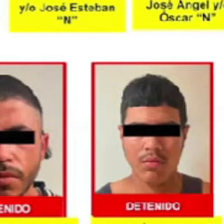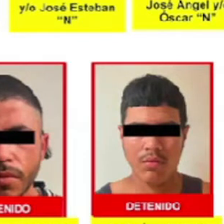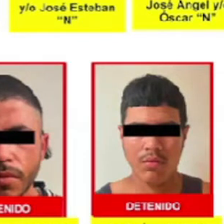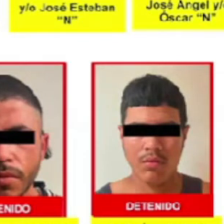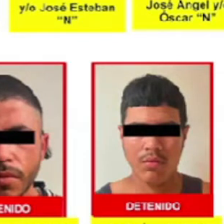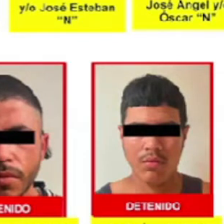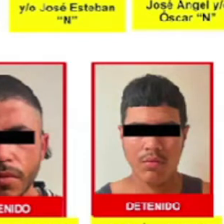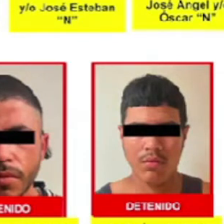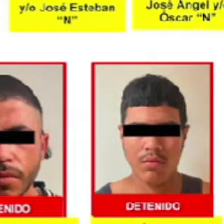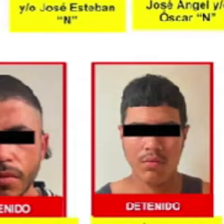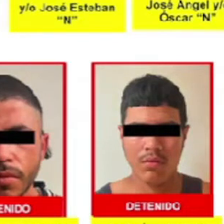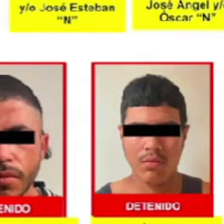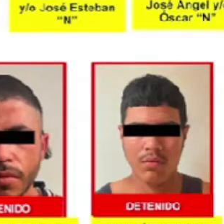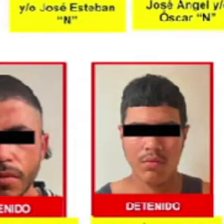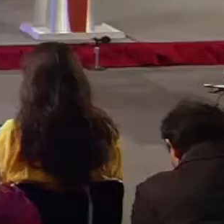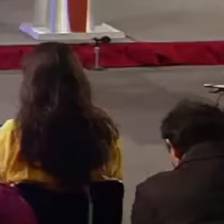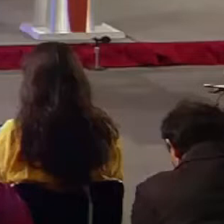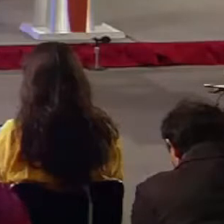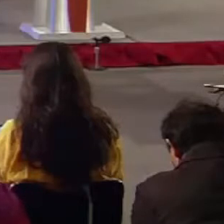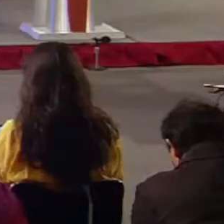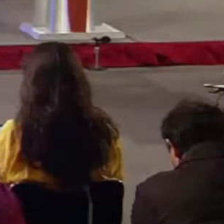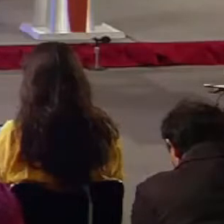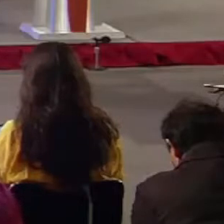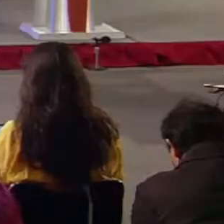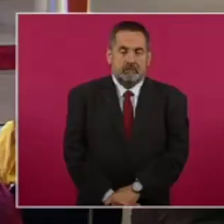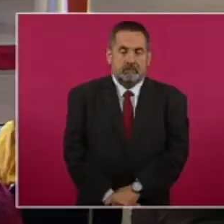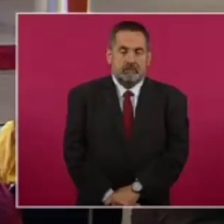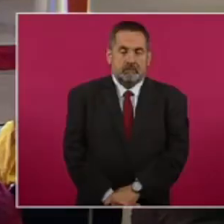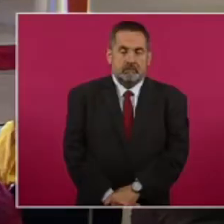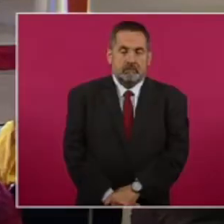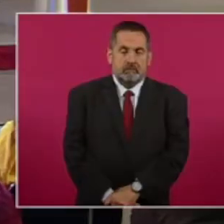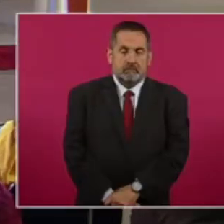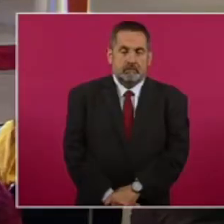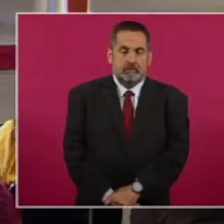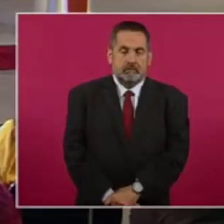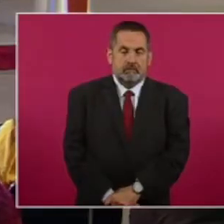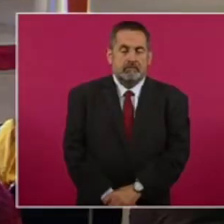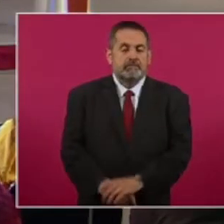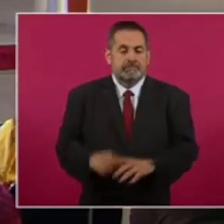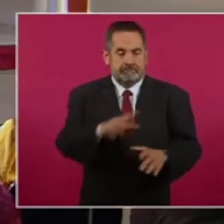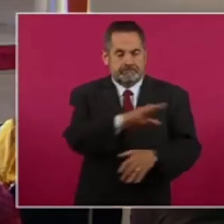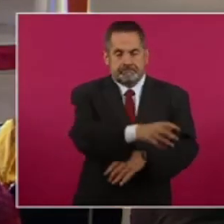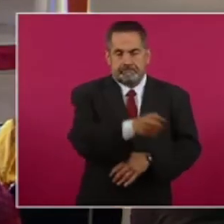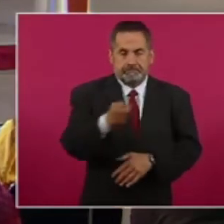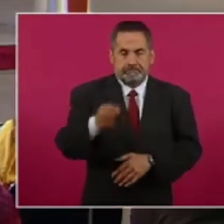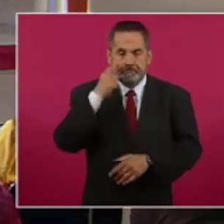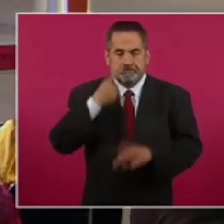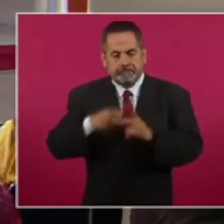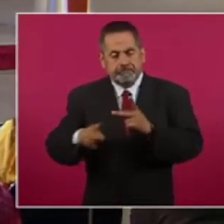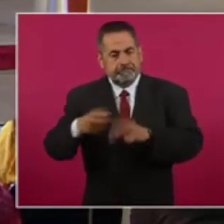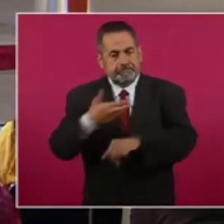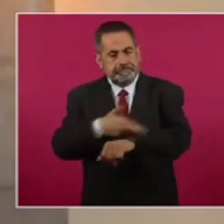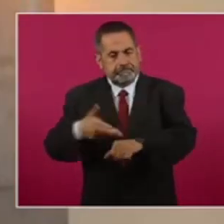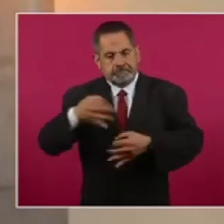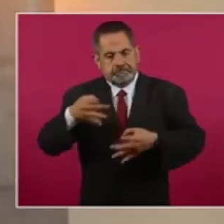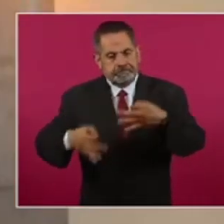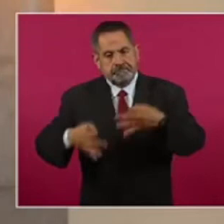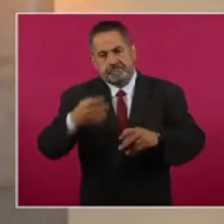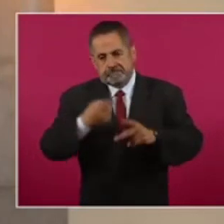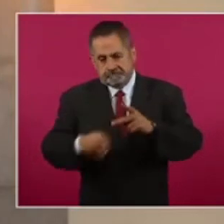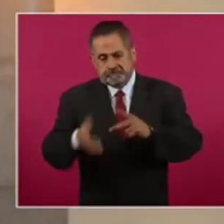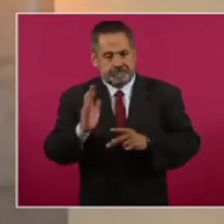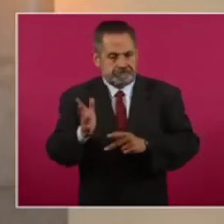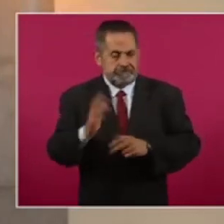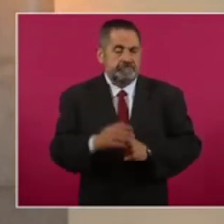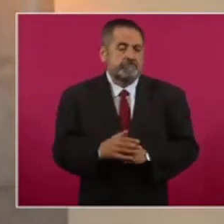de tentativa de homicidio con alevosía y ventaja. Ya están vinculados a proceso. También